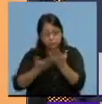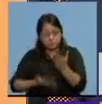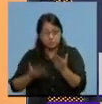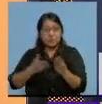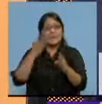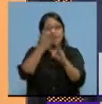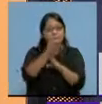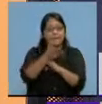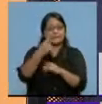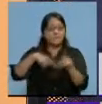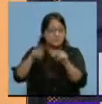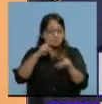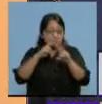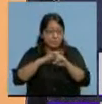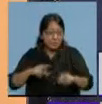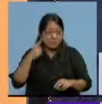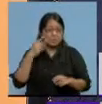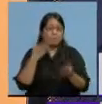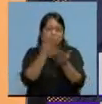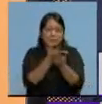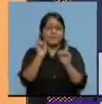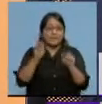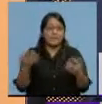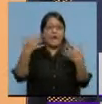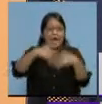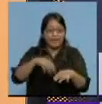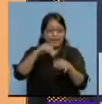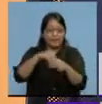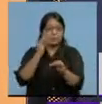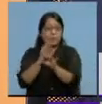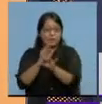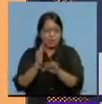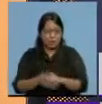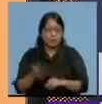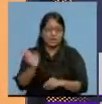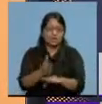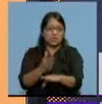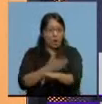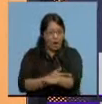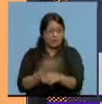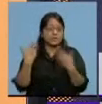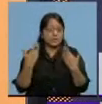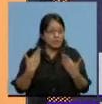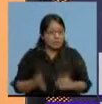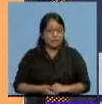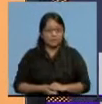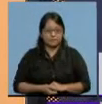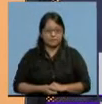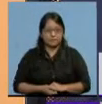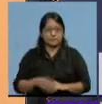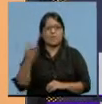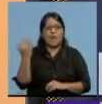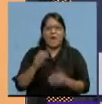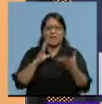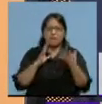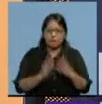y además incorporarse inmediatamente a las ofertas educativas que se permitan. Bien. Recordemos, hay ofertas educativas que